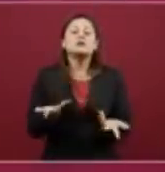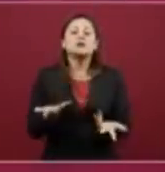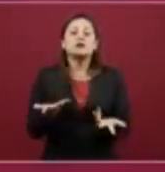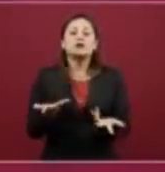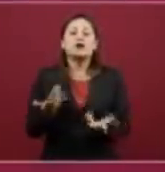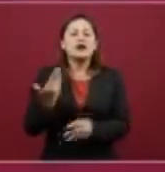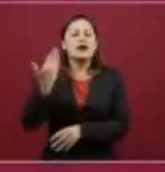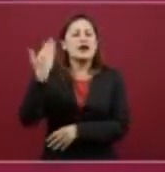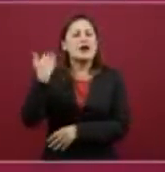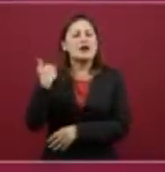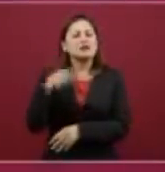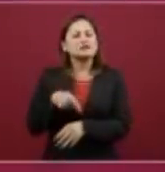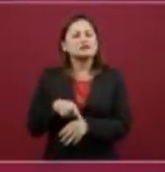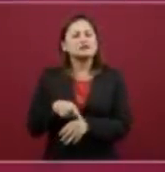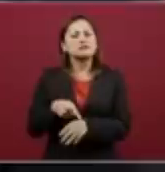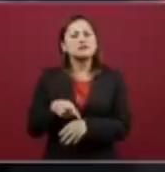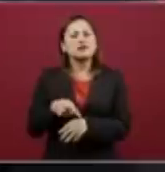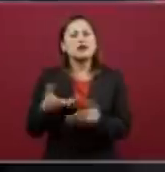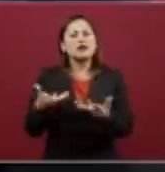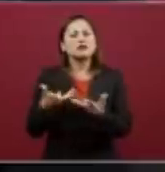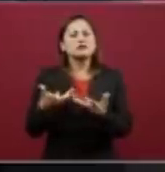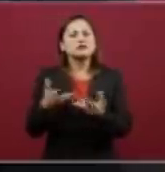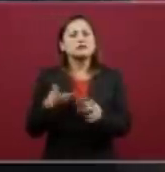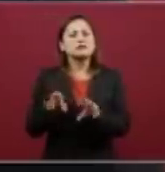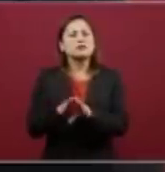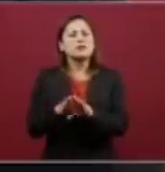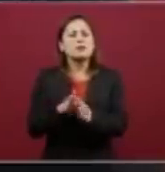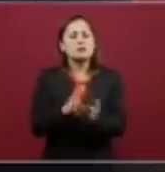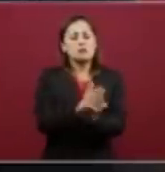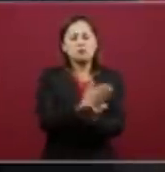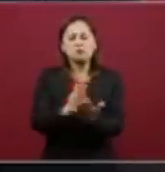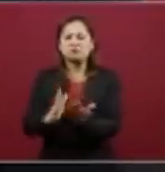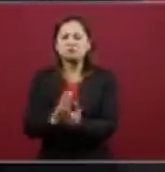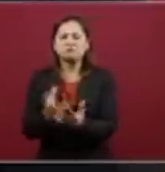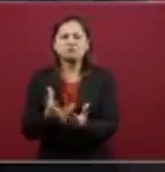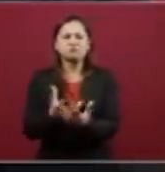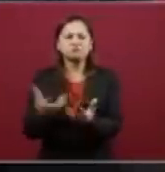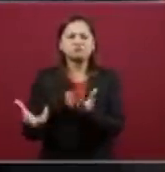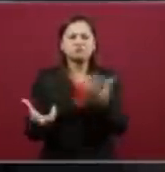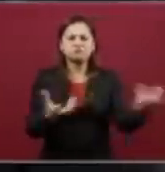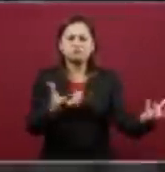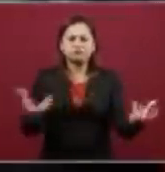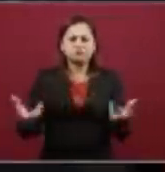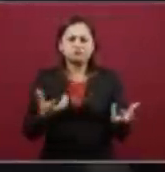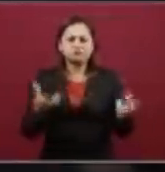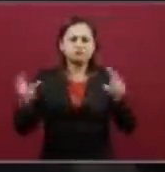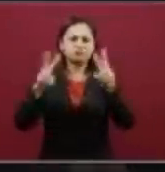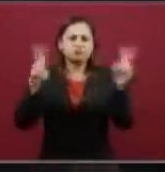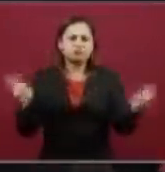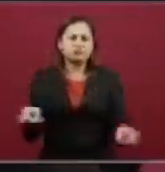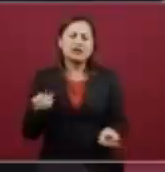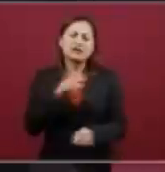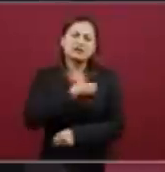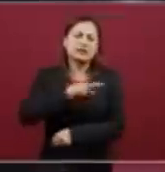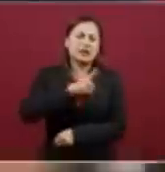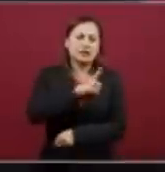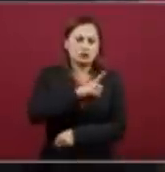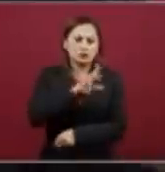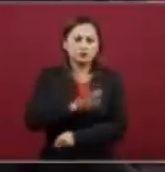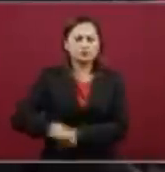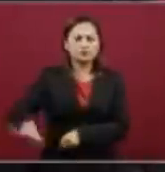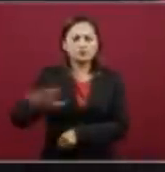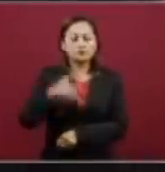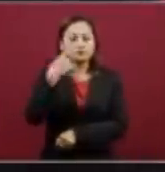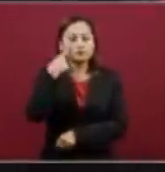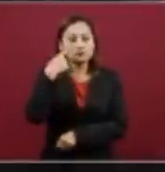dispersar todo el sistema de salud pública. La Secretaría de Salud Pública del Gobierno Federal